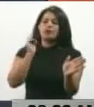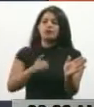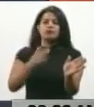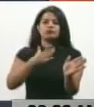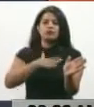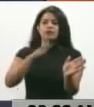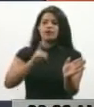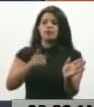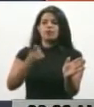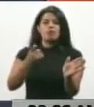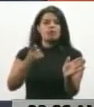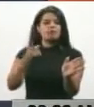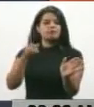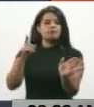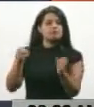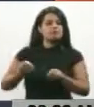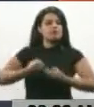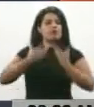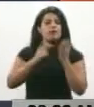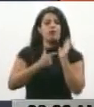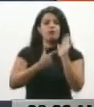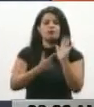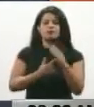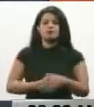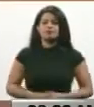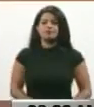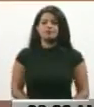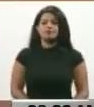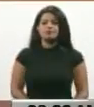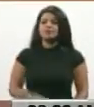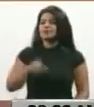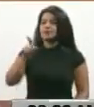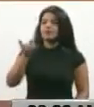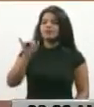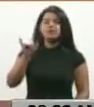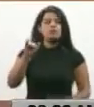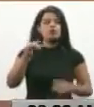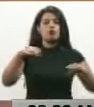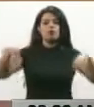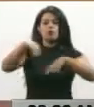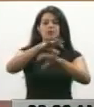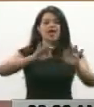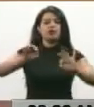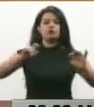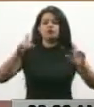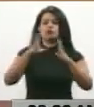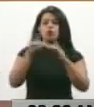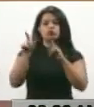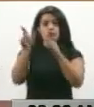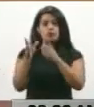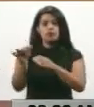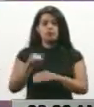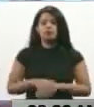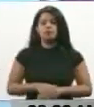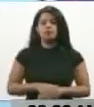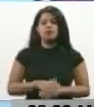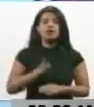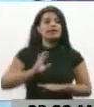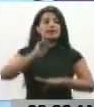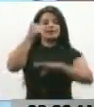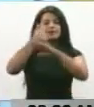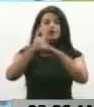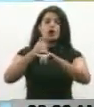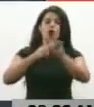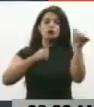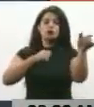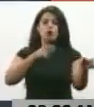la vida de Federico iba a ser de su persona. ¿Lo hiciste tú? ¿El montaje es hecho por ti o es hecho por otro? Sí, la dirección musical es de Daniel Casade,